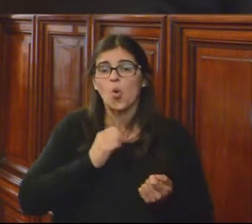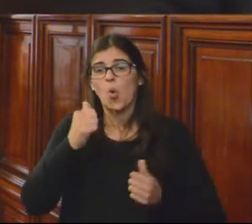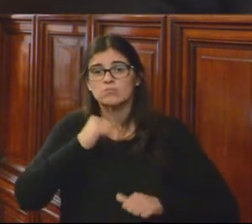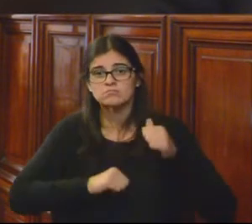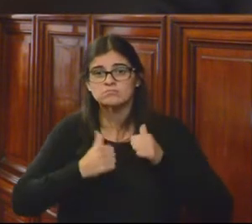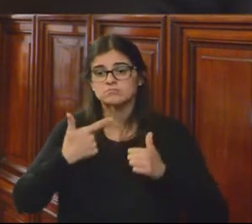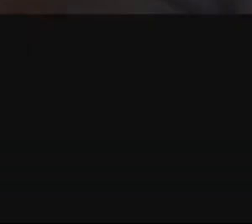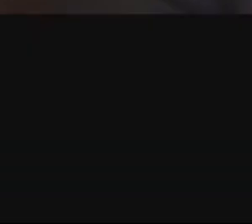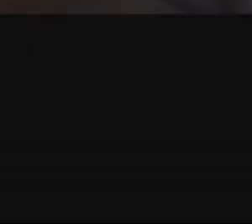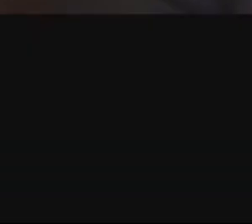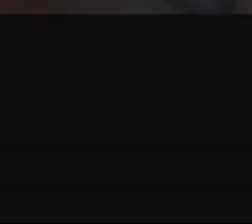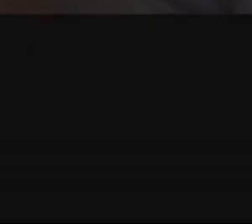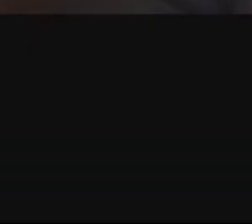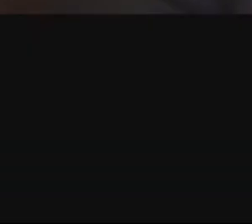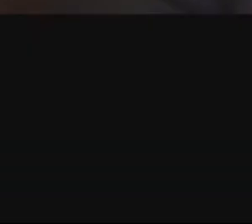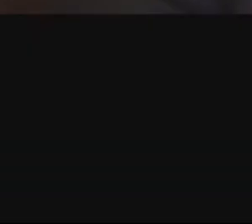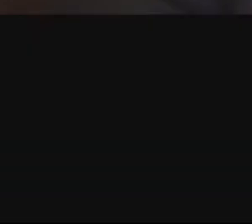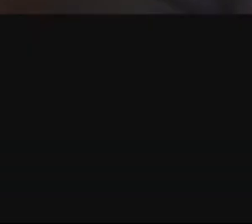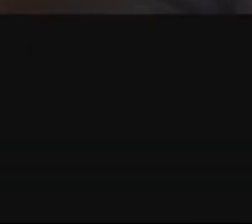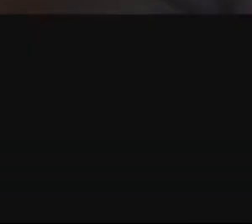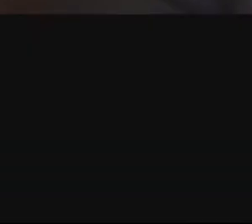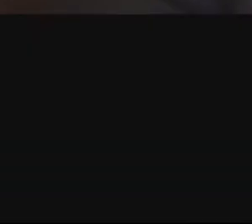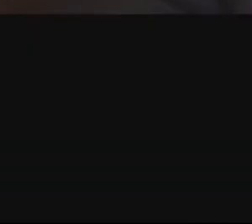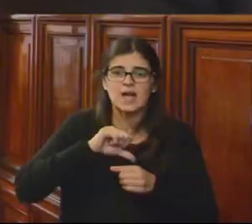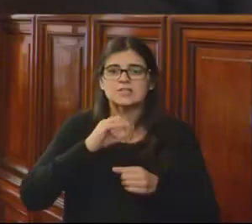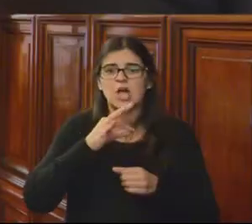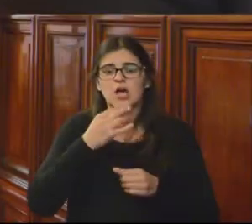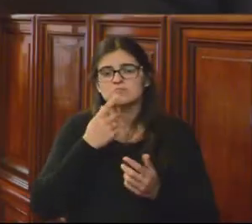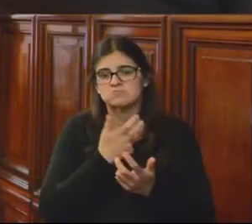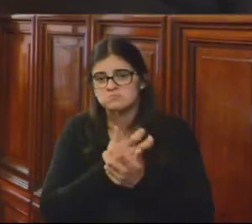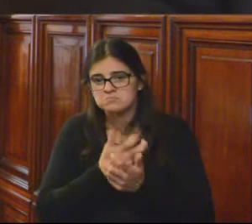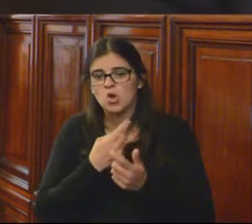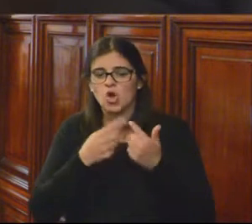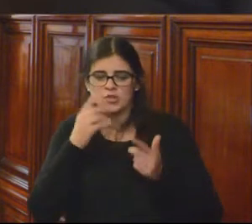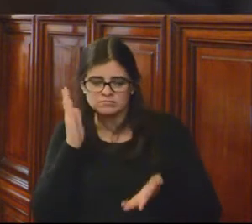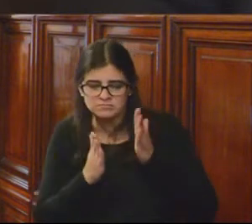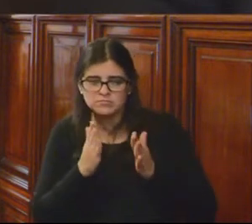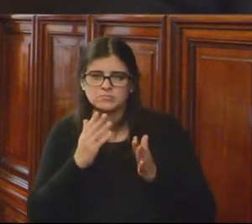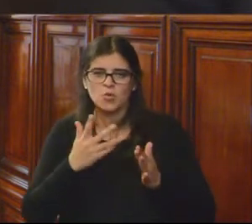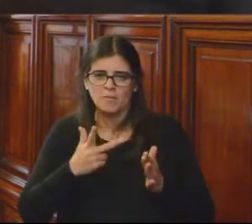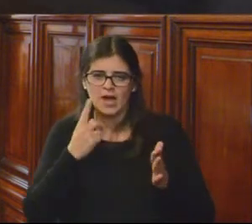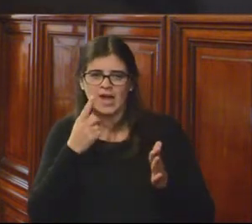bala. Uso sistemático de sustancias tóxicas y armas de fuego, práctica de tratos crueles, inhumanos o